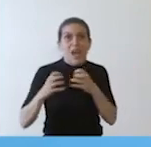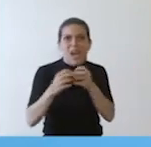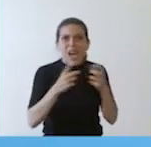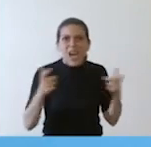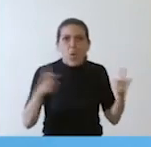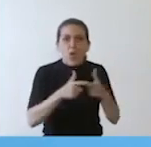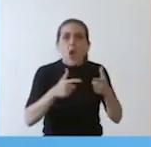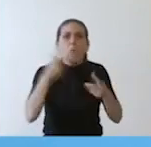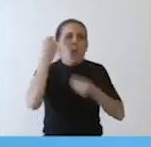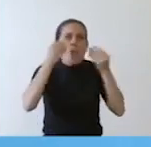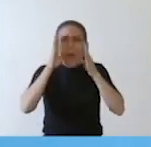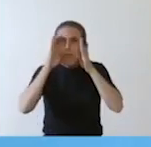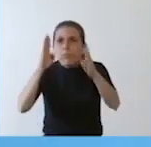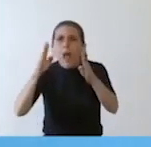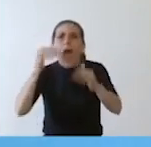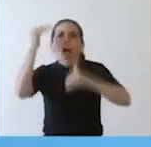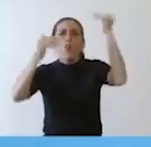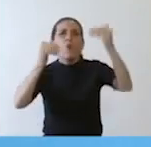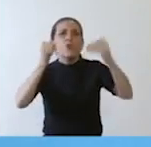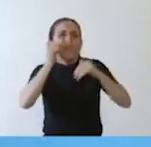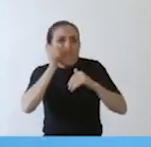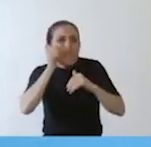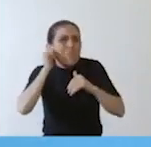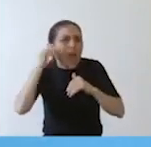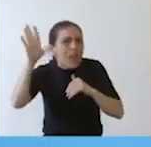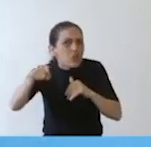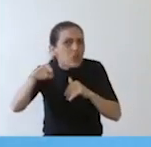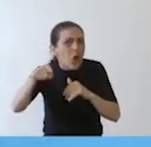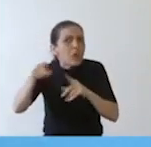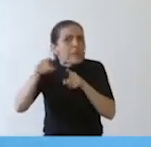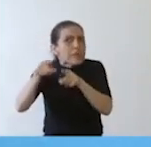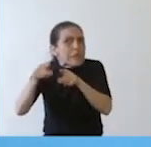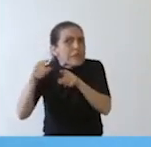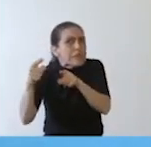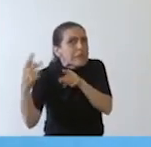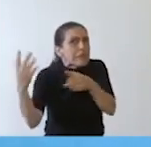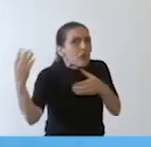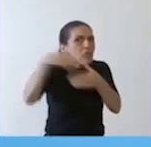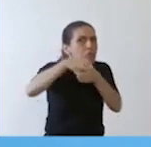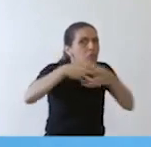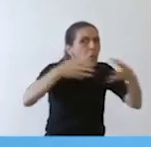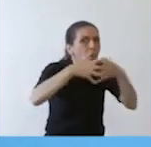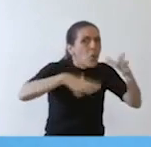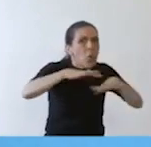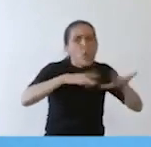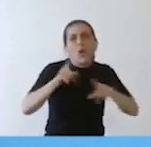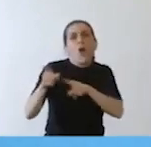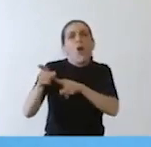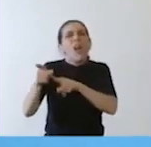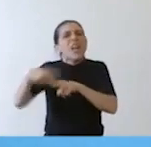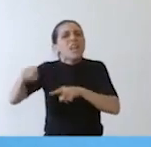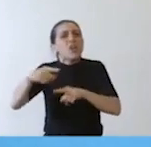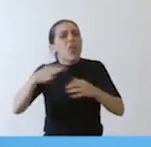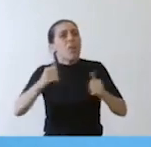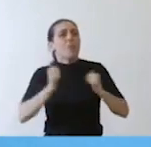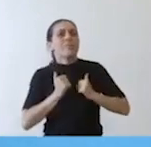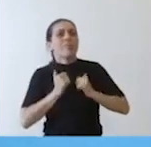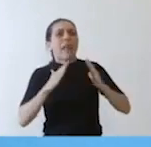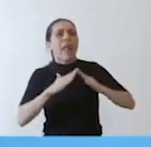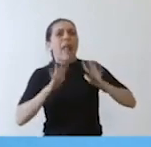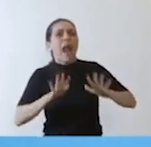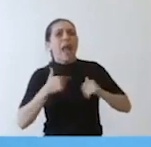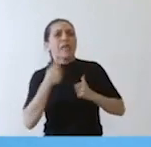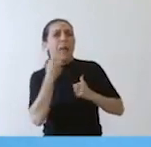los adultos mayores, para evitar las congregaciones, para evitar que los adultos mayores por un tiempo miren más la tele y vayan menos al cine, vayan menos al